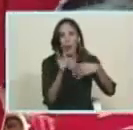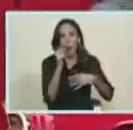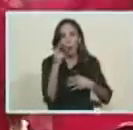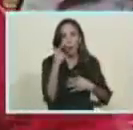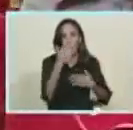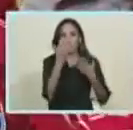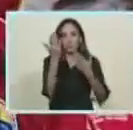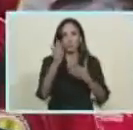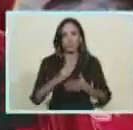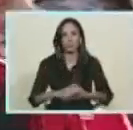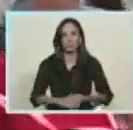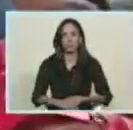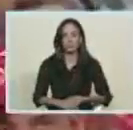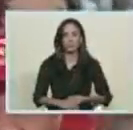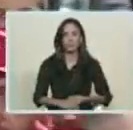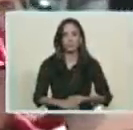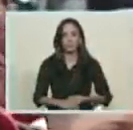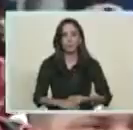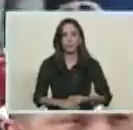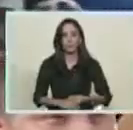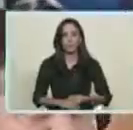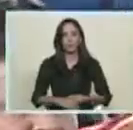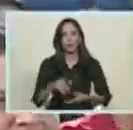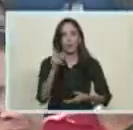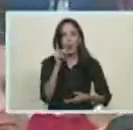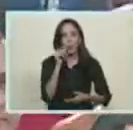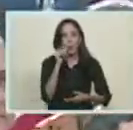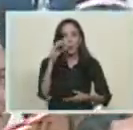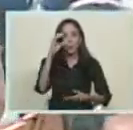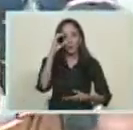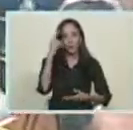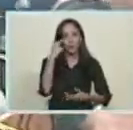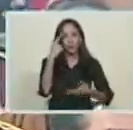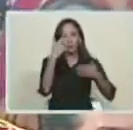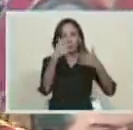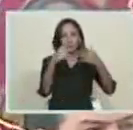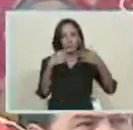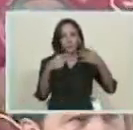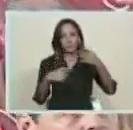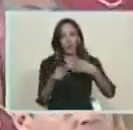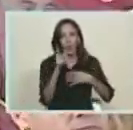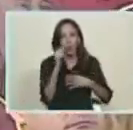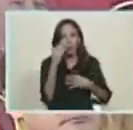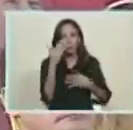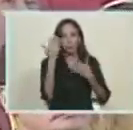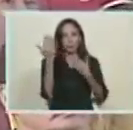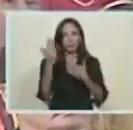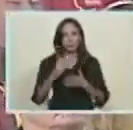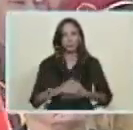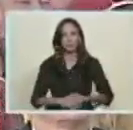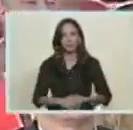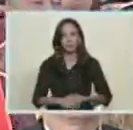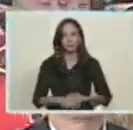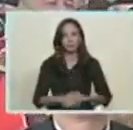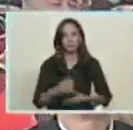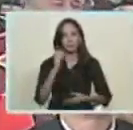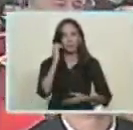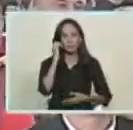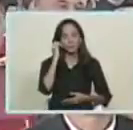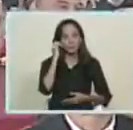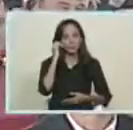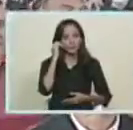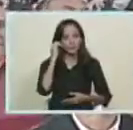Elvano Sánchez, Ernesto Rodríguez, Sandra Nieves, Juan José Salazar,